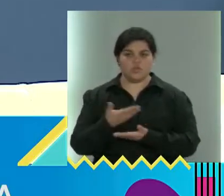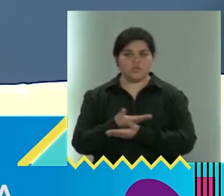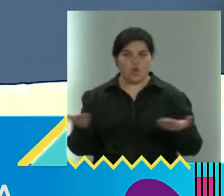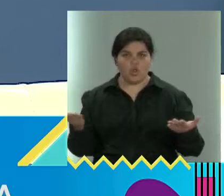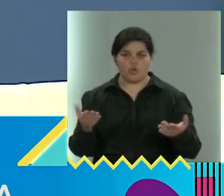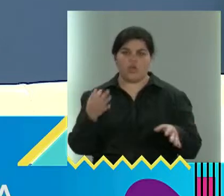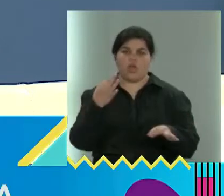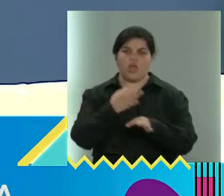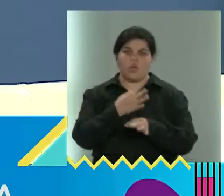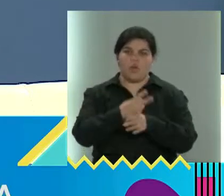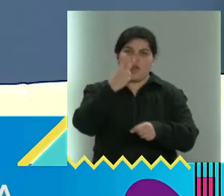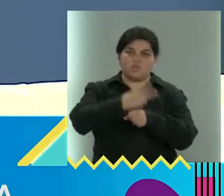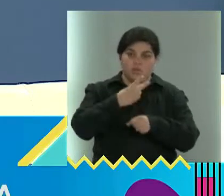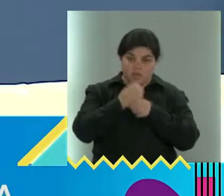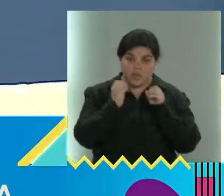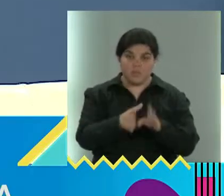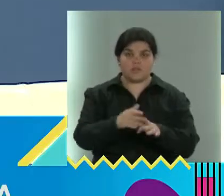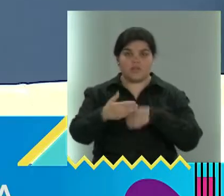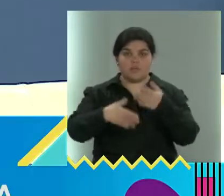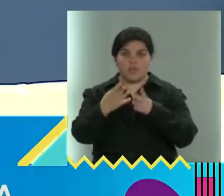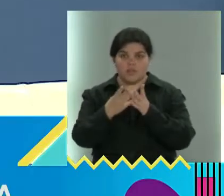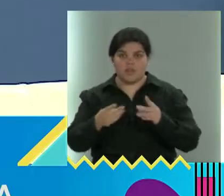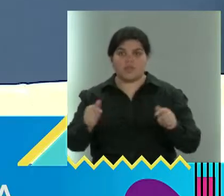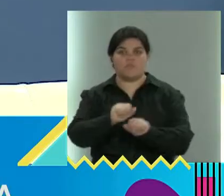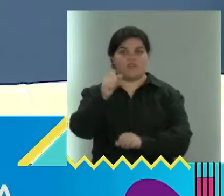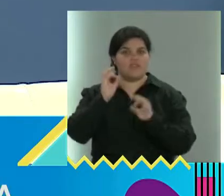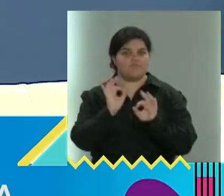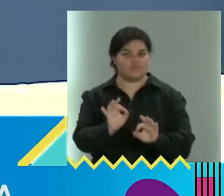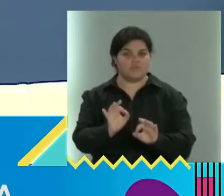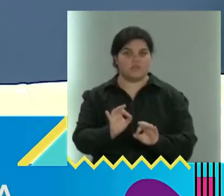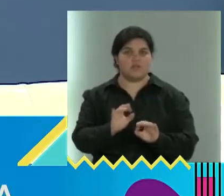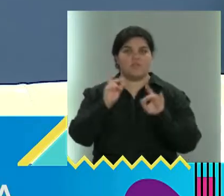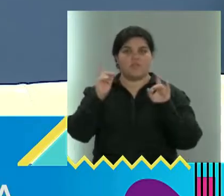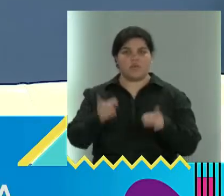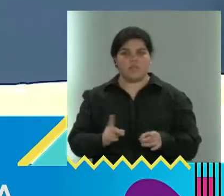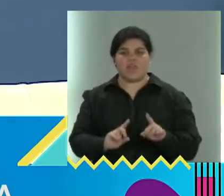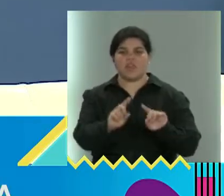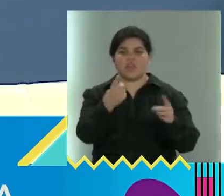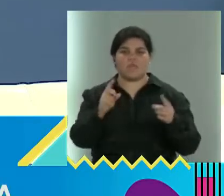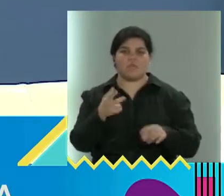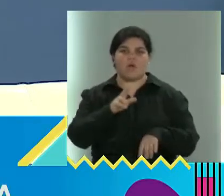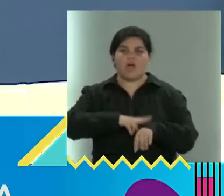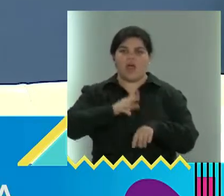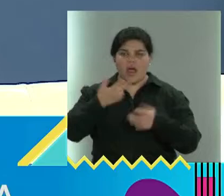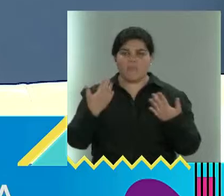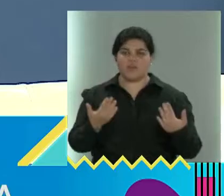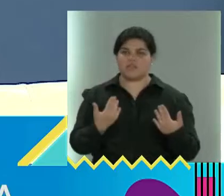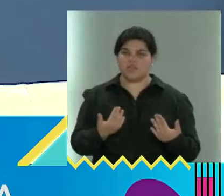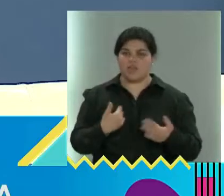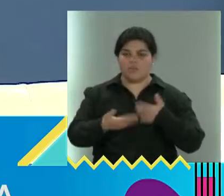terminen, pero que a su vez cuando terminen la secundaria tengan estas capacidades individuales y sociales para un proyecto de vida,